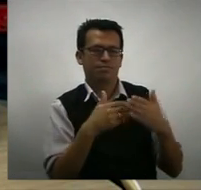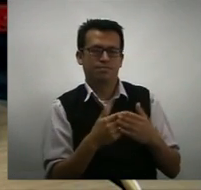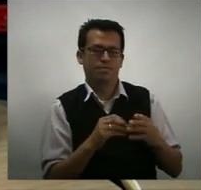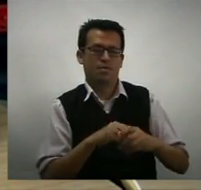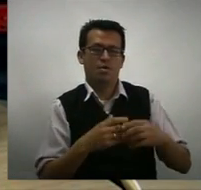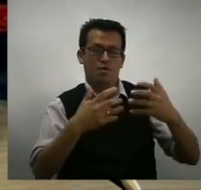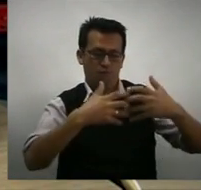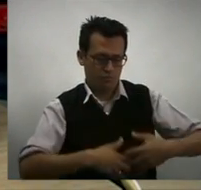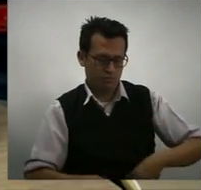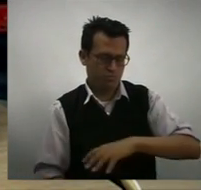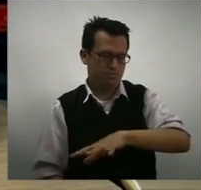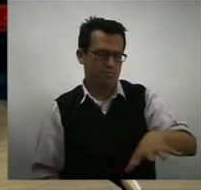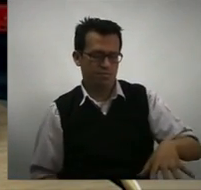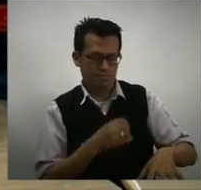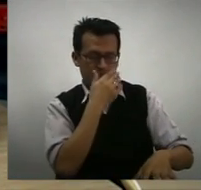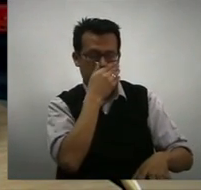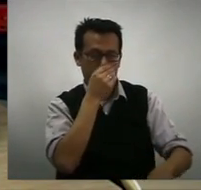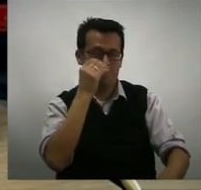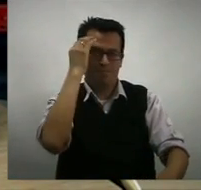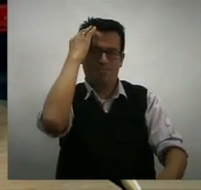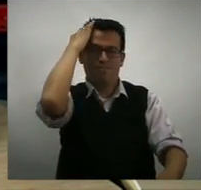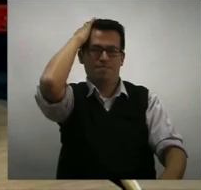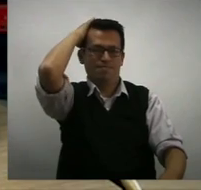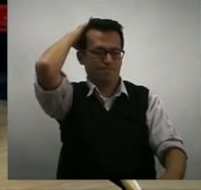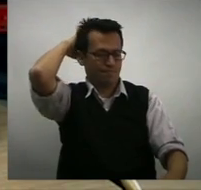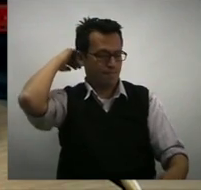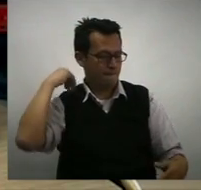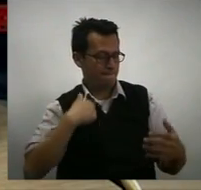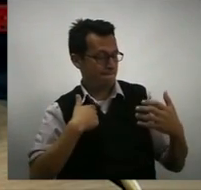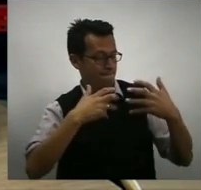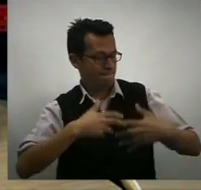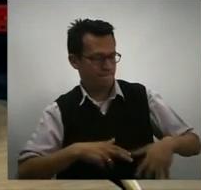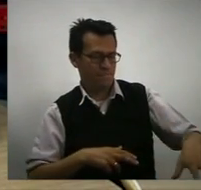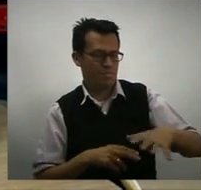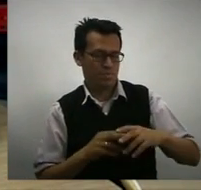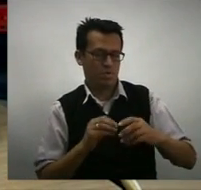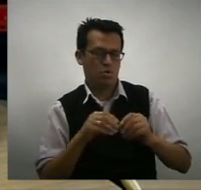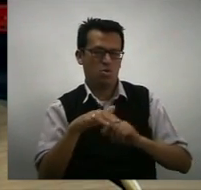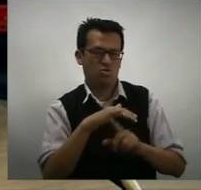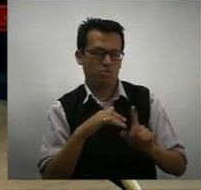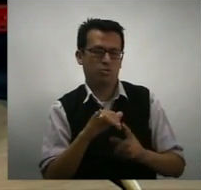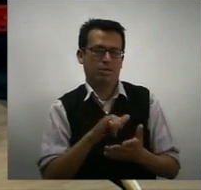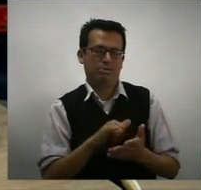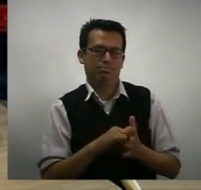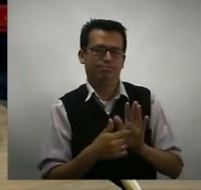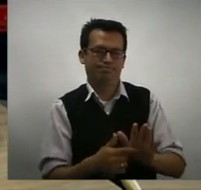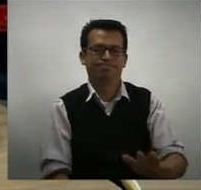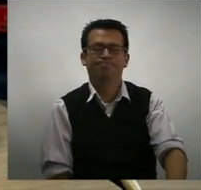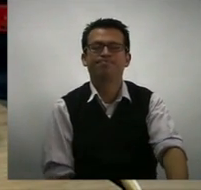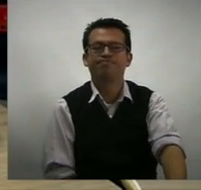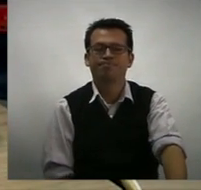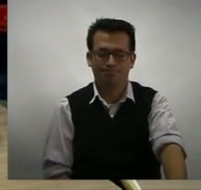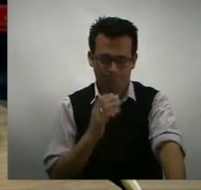una función y donde los individuos a su vez son determinados por la pertenencia al contexto en su totalidad. Esto es de Adorno y